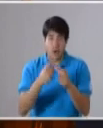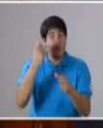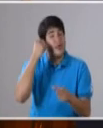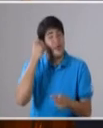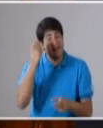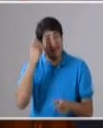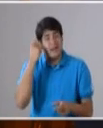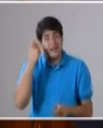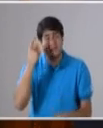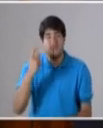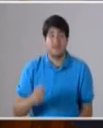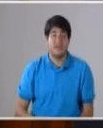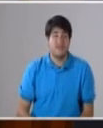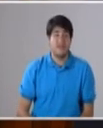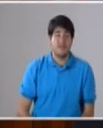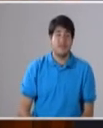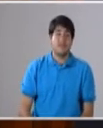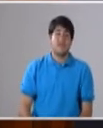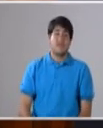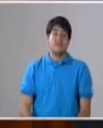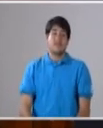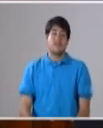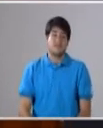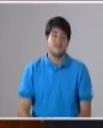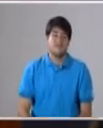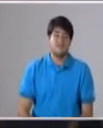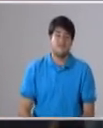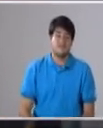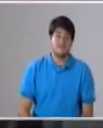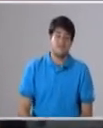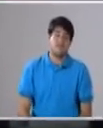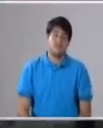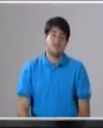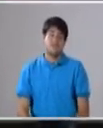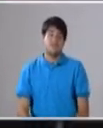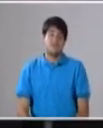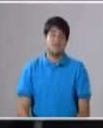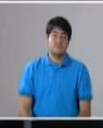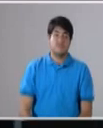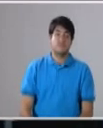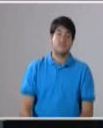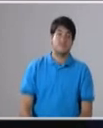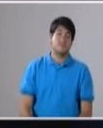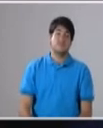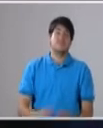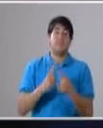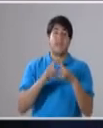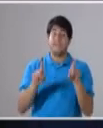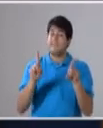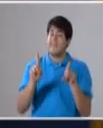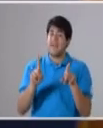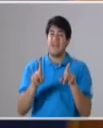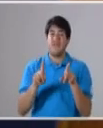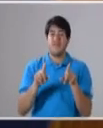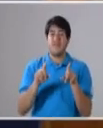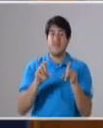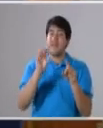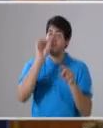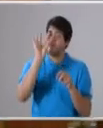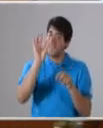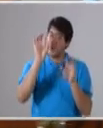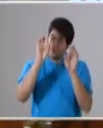Pero que lo los únicos que van a poder hacer eso van a ser los